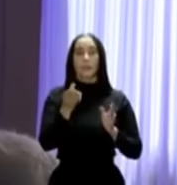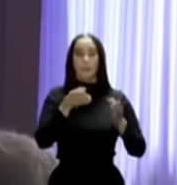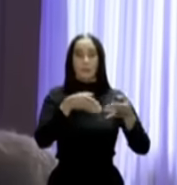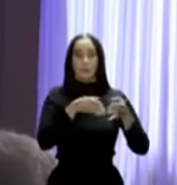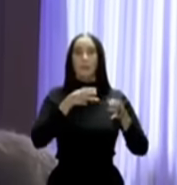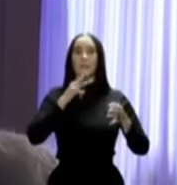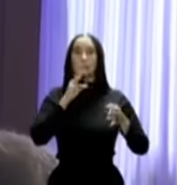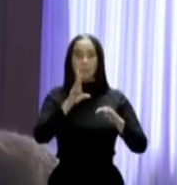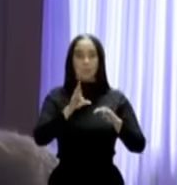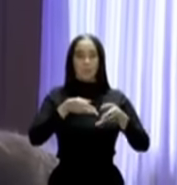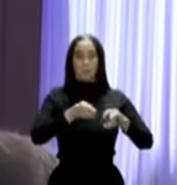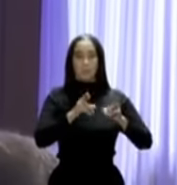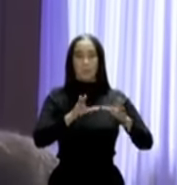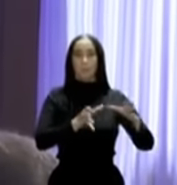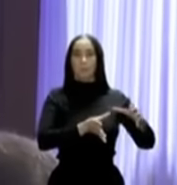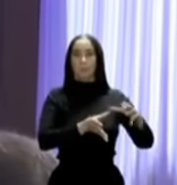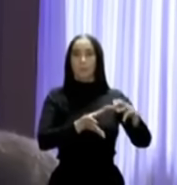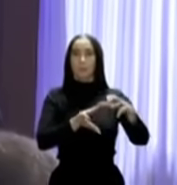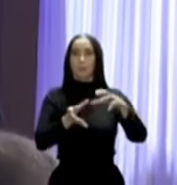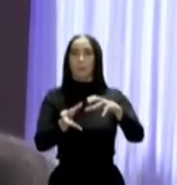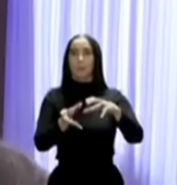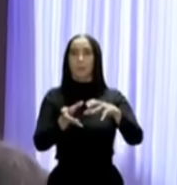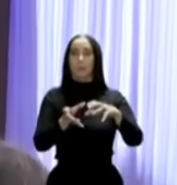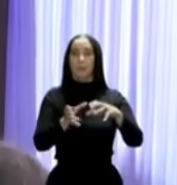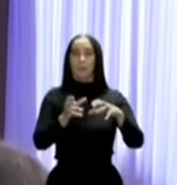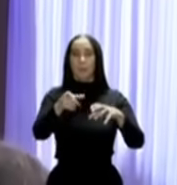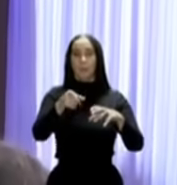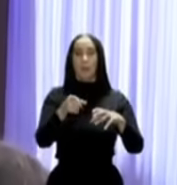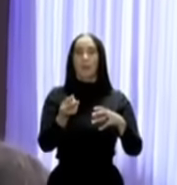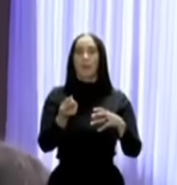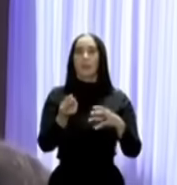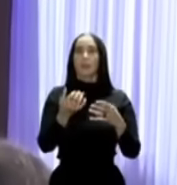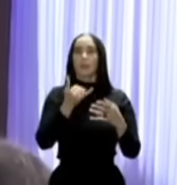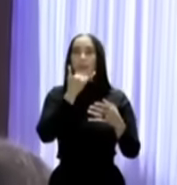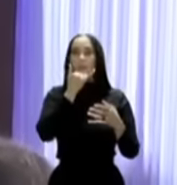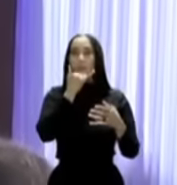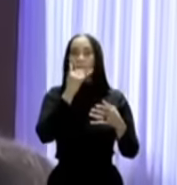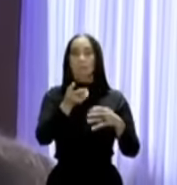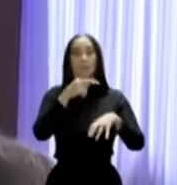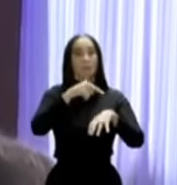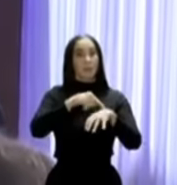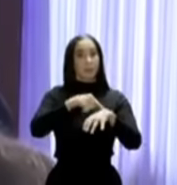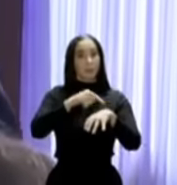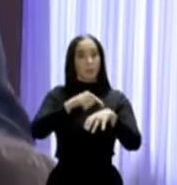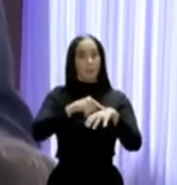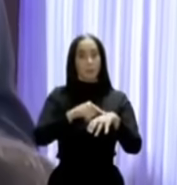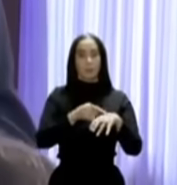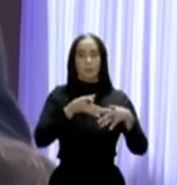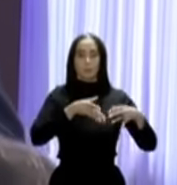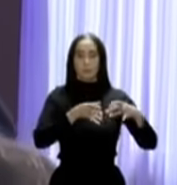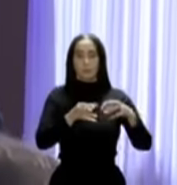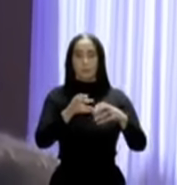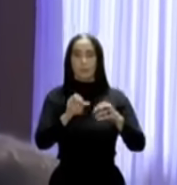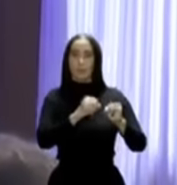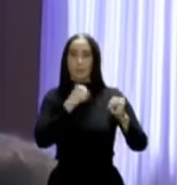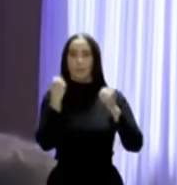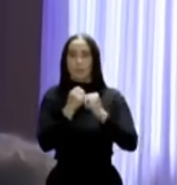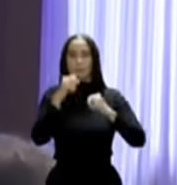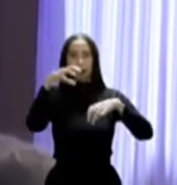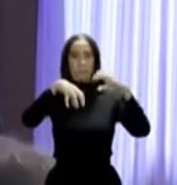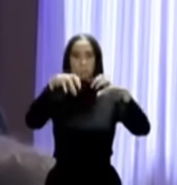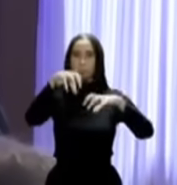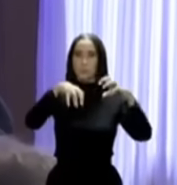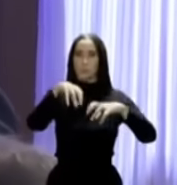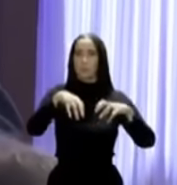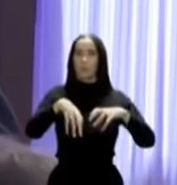caudal en su momento lo va a determinar el momento, la pluviometría, el régimen de lluvia,